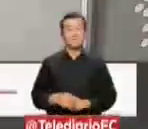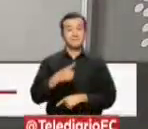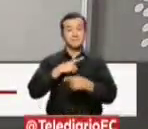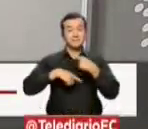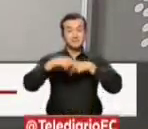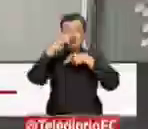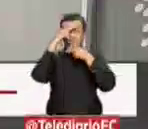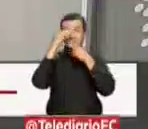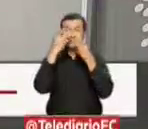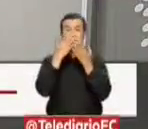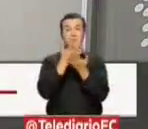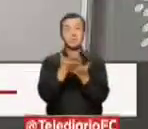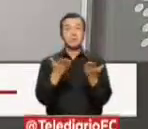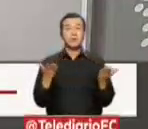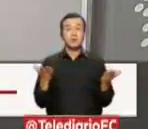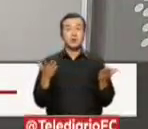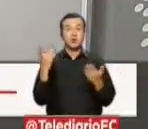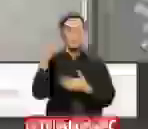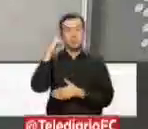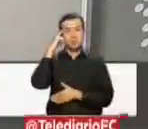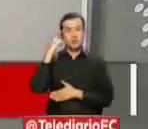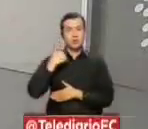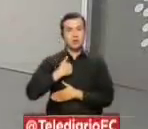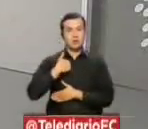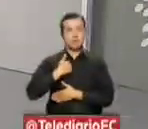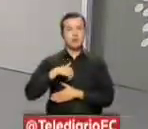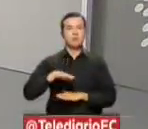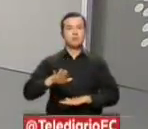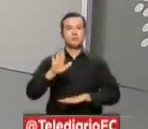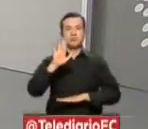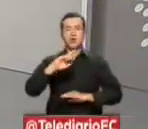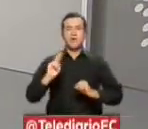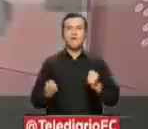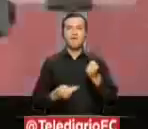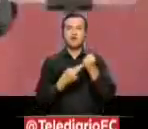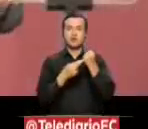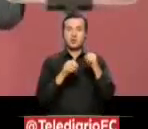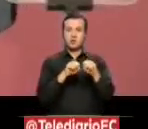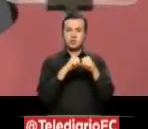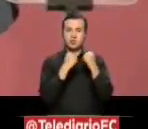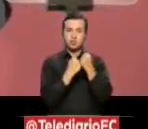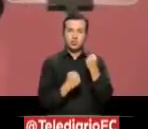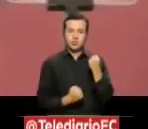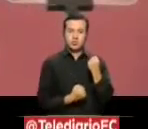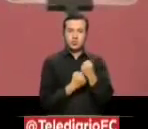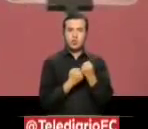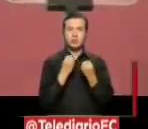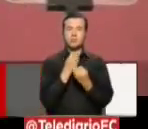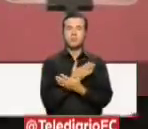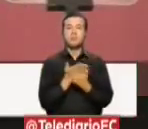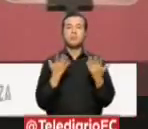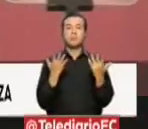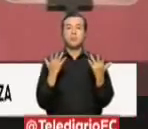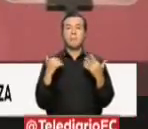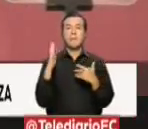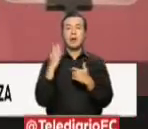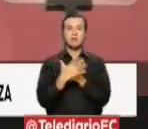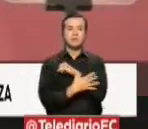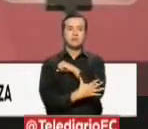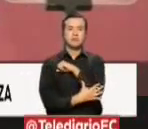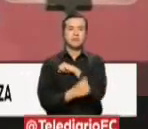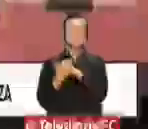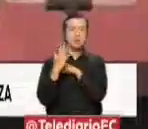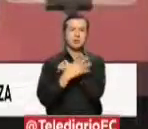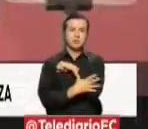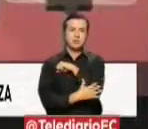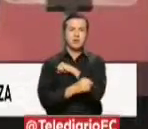Con Noticias del Mundo, les contamos que el gobierno de Argentina prometió reforzar la ayuda social luego de que se conociera un alza en el índice de pobreza hasta